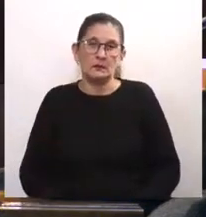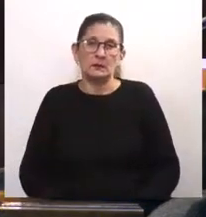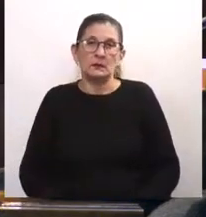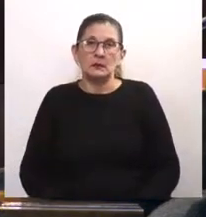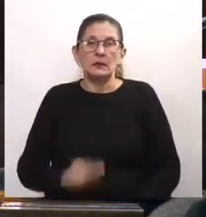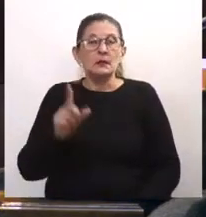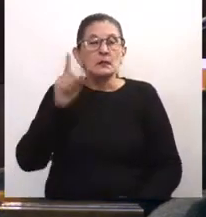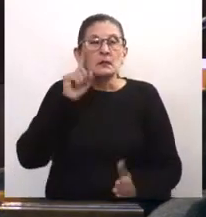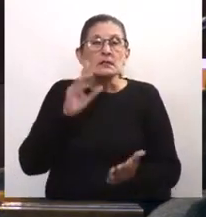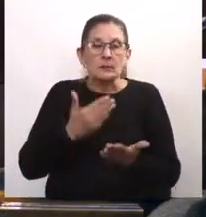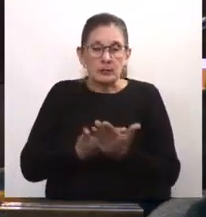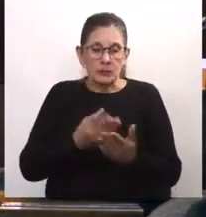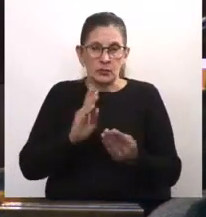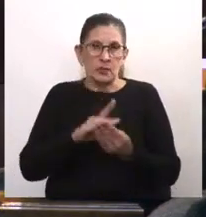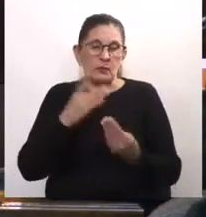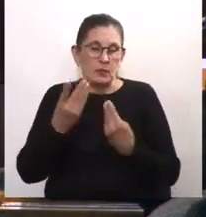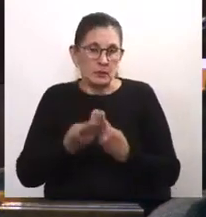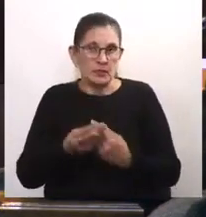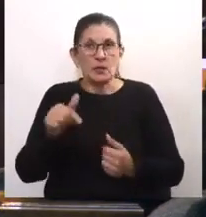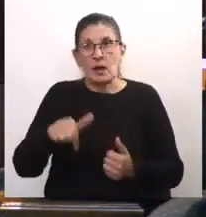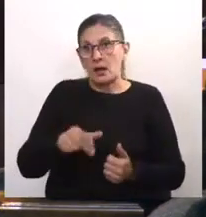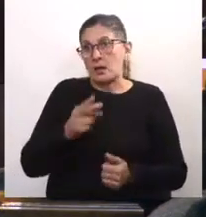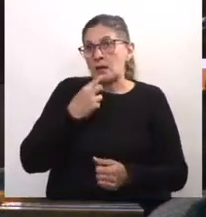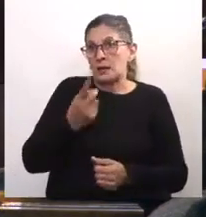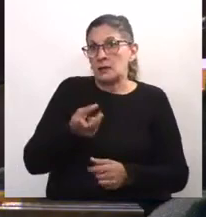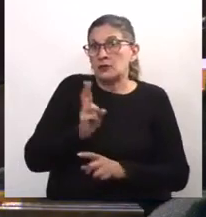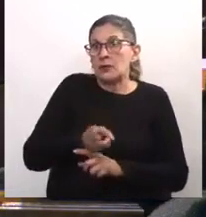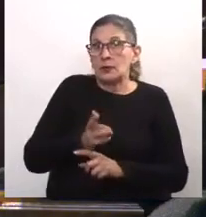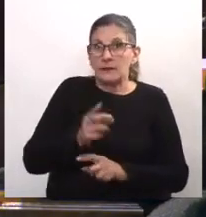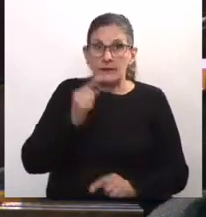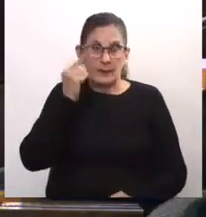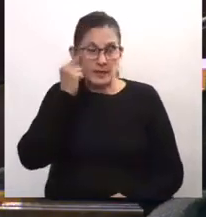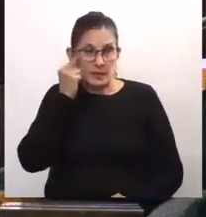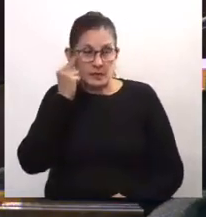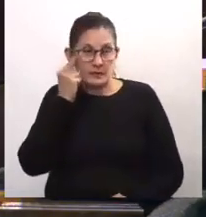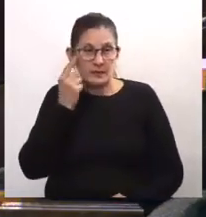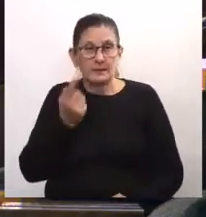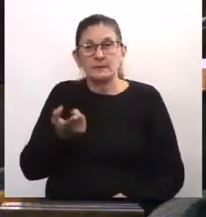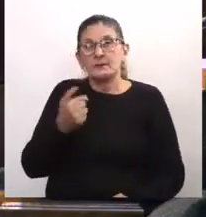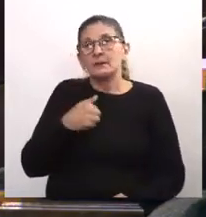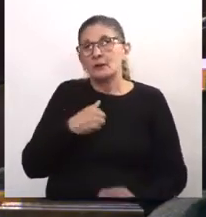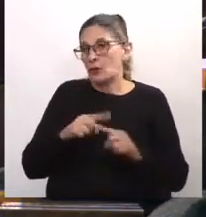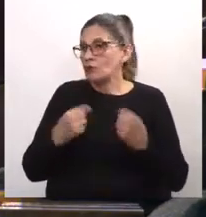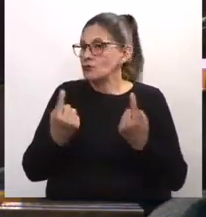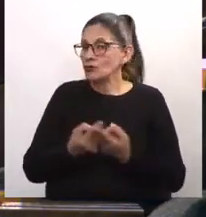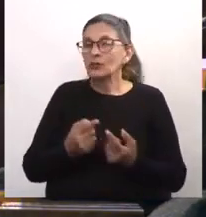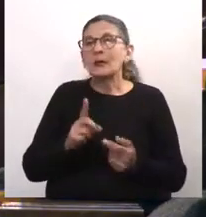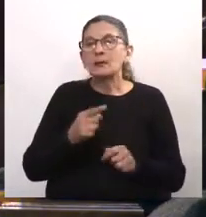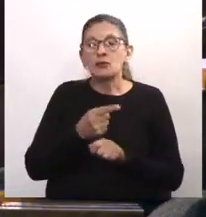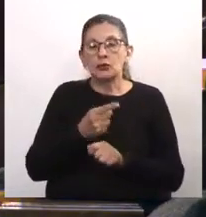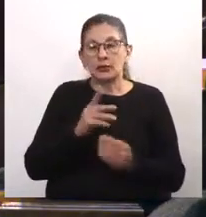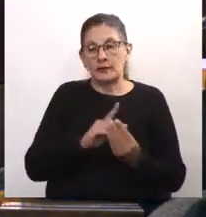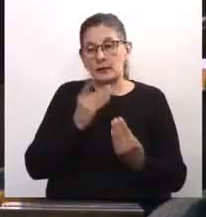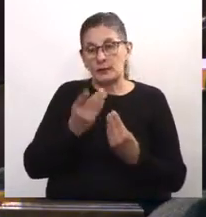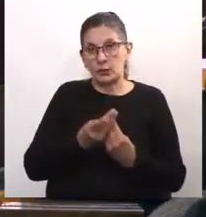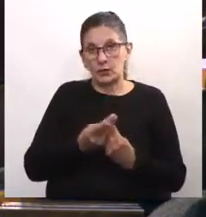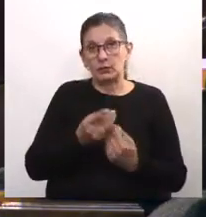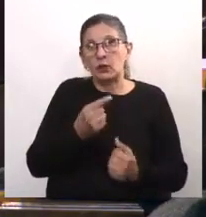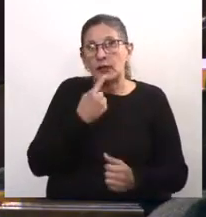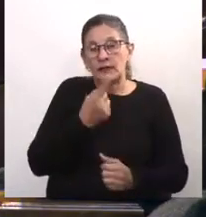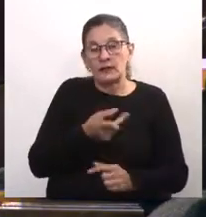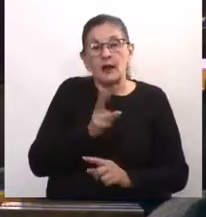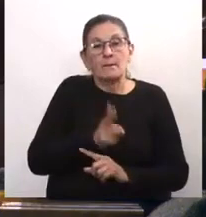Se han propuesto proyectos acá que prohíben pensar. Y nosotros estamos en contra de los proyectos que prohíben